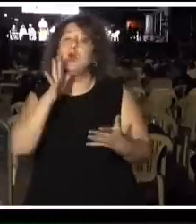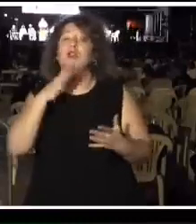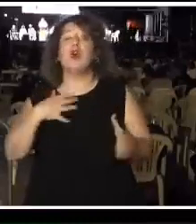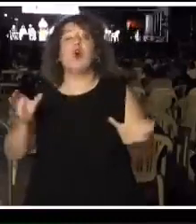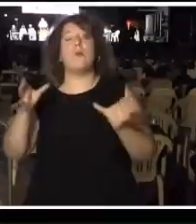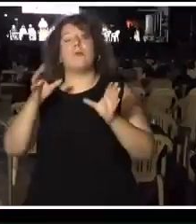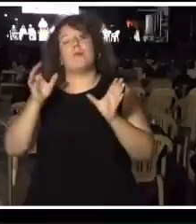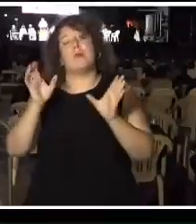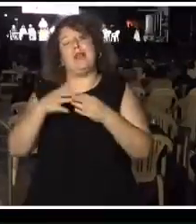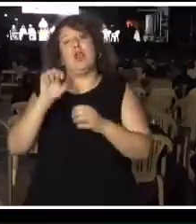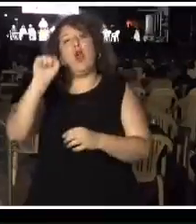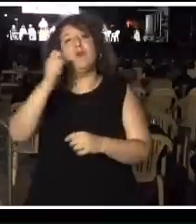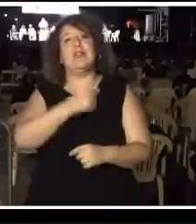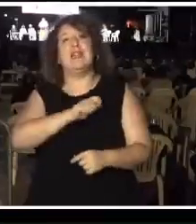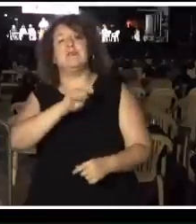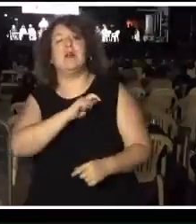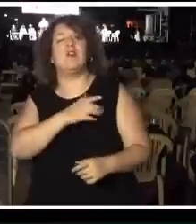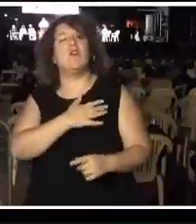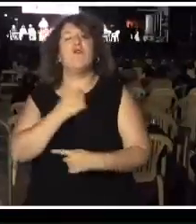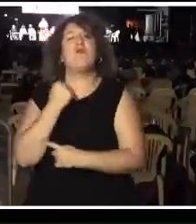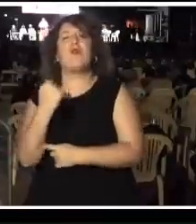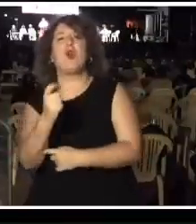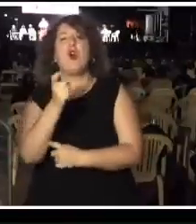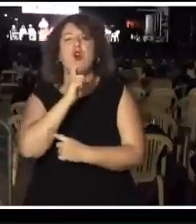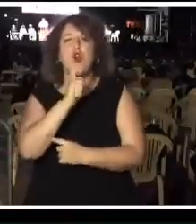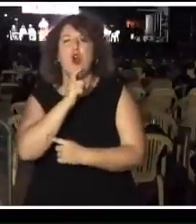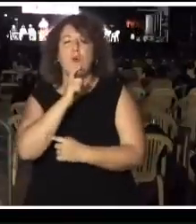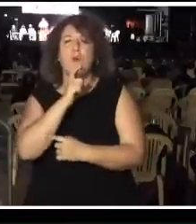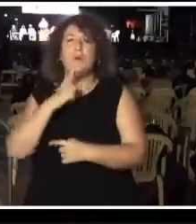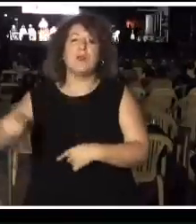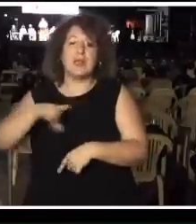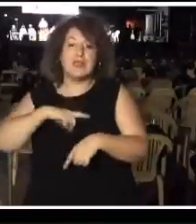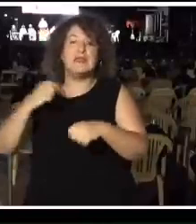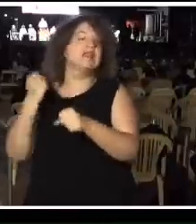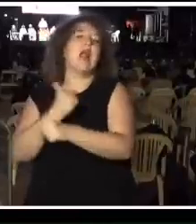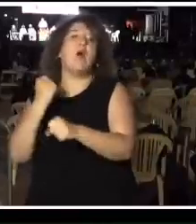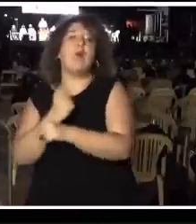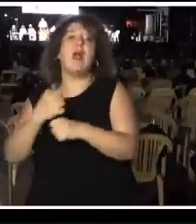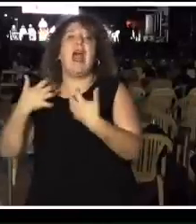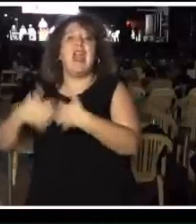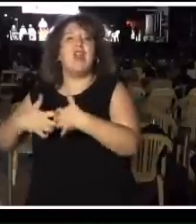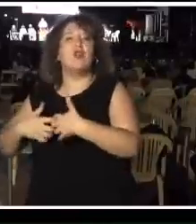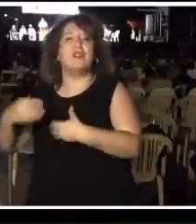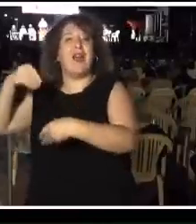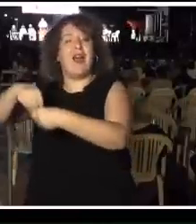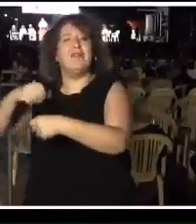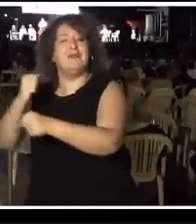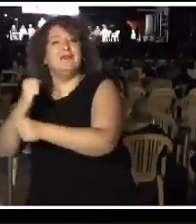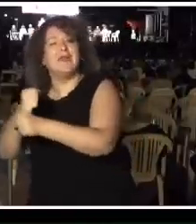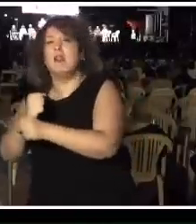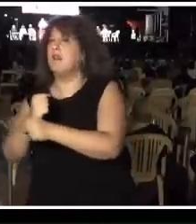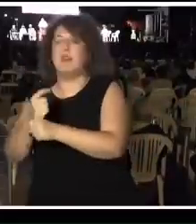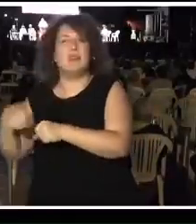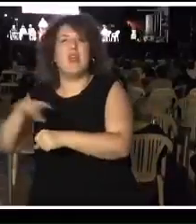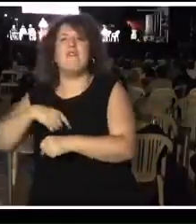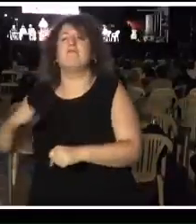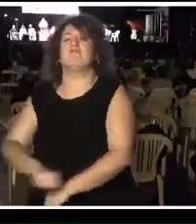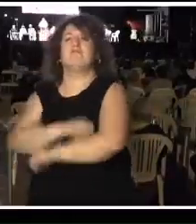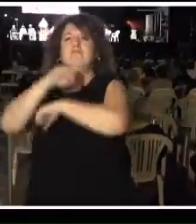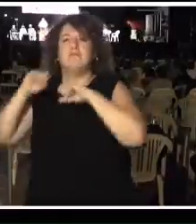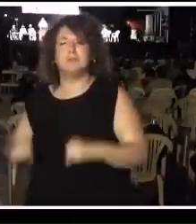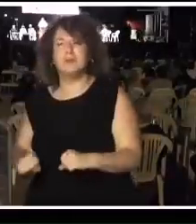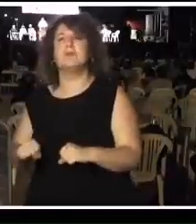España, el fortalecimiento de la clase obrera industrial es uno de los requisitos indispensables para